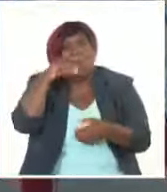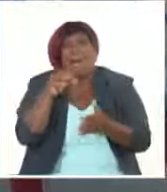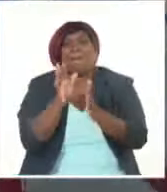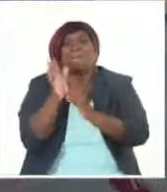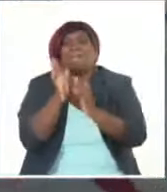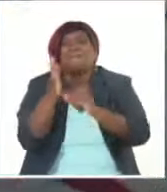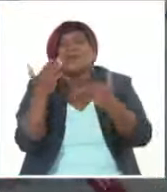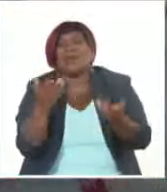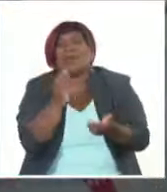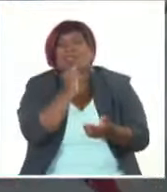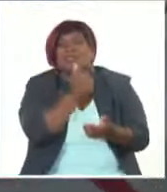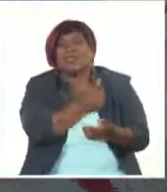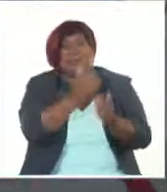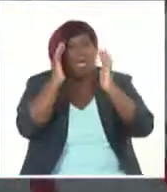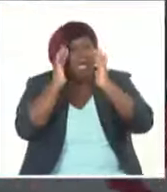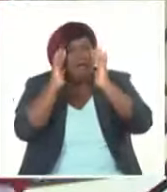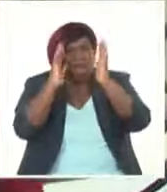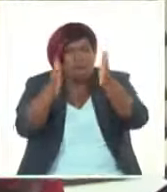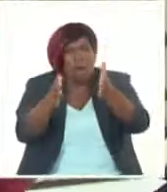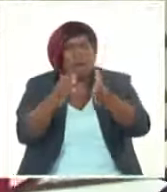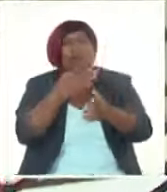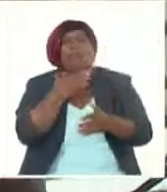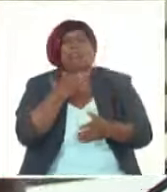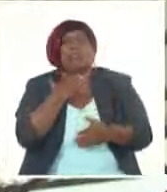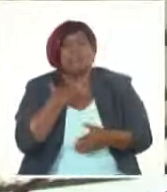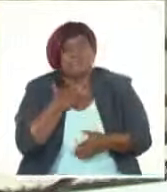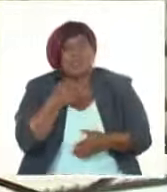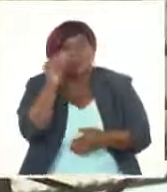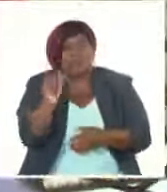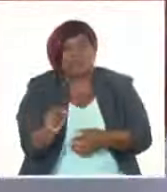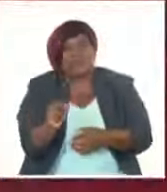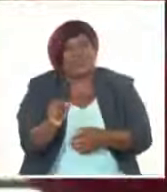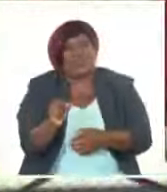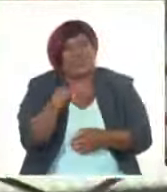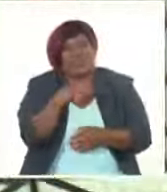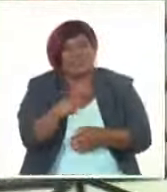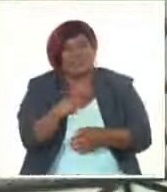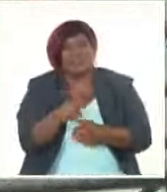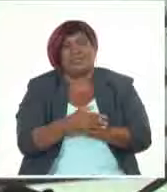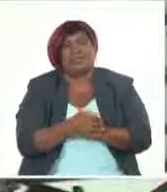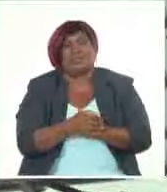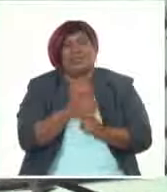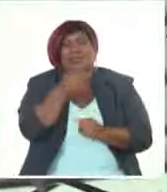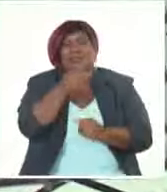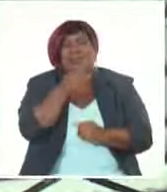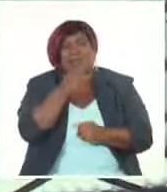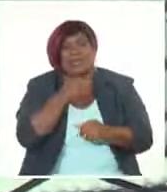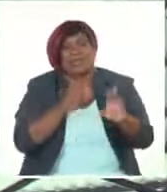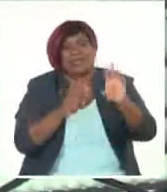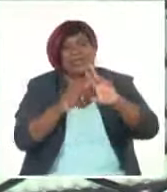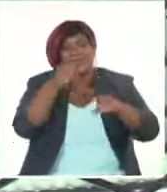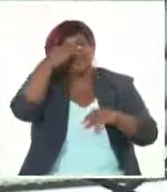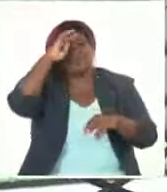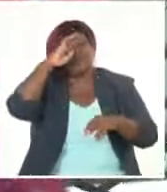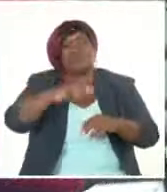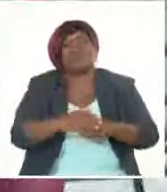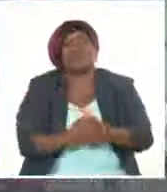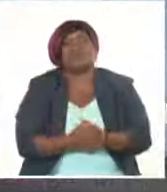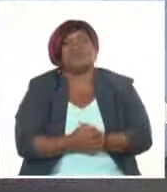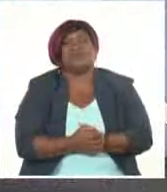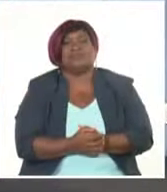preparación, enfoque total y deseos muestran los aspirantes. Roberto Carlos Serrano, Canal Cubano de